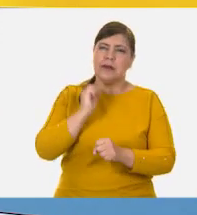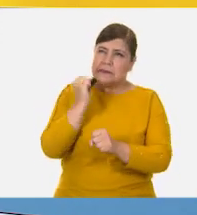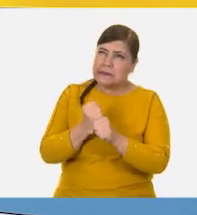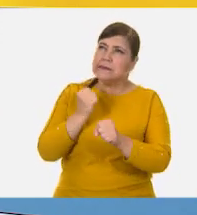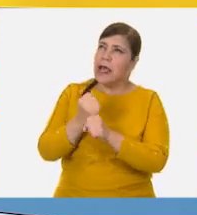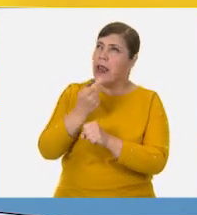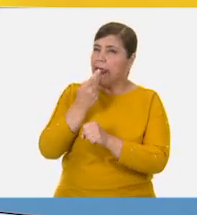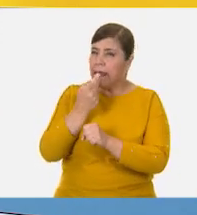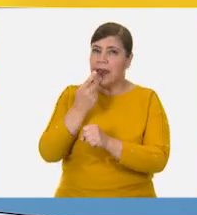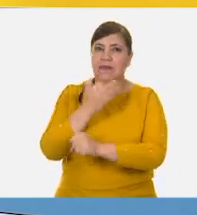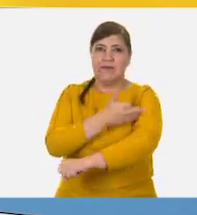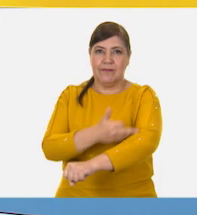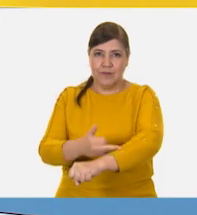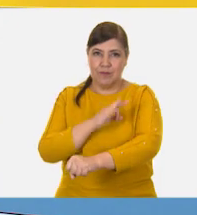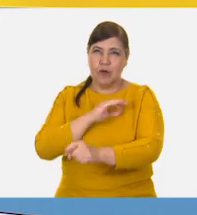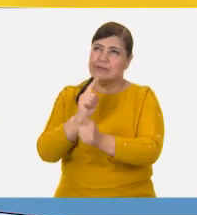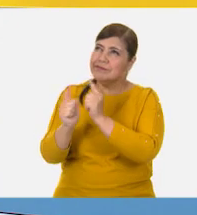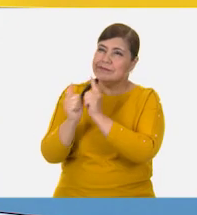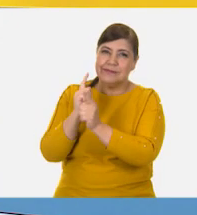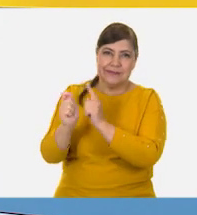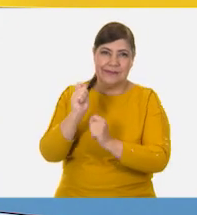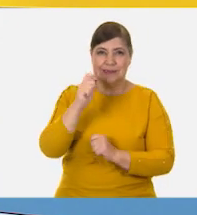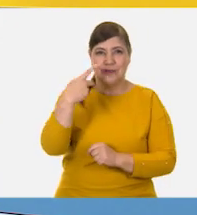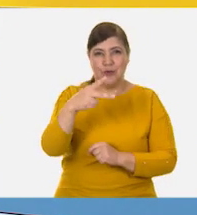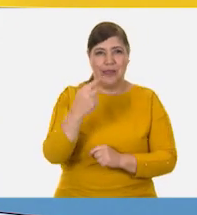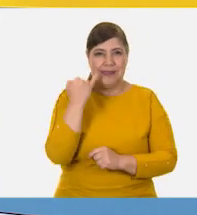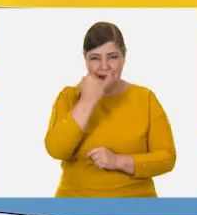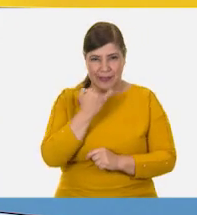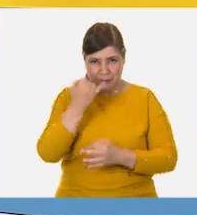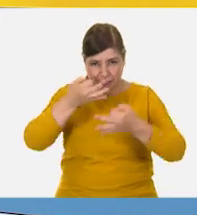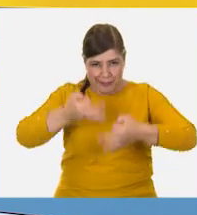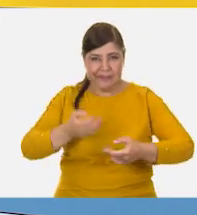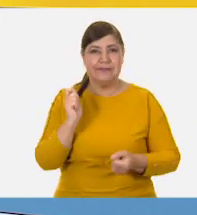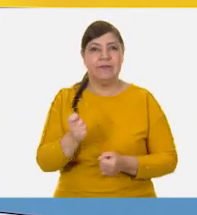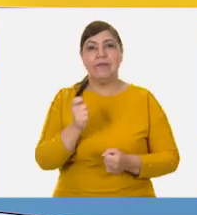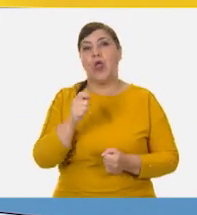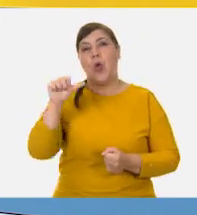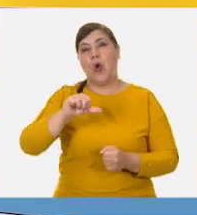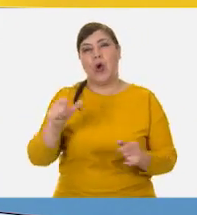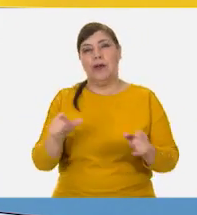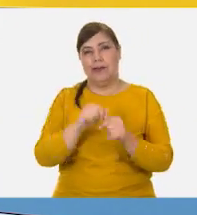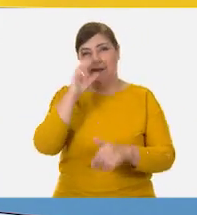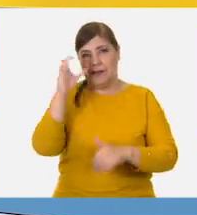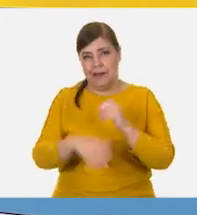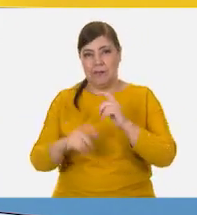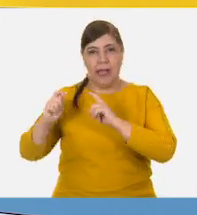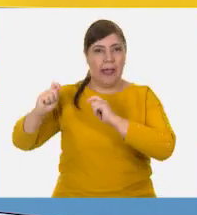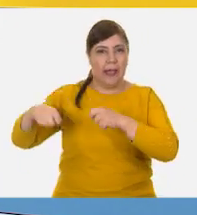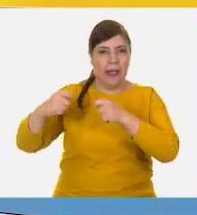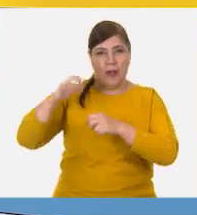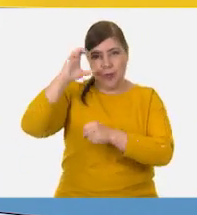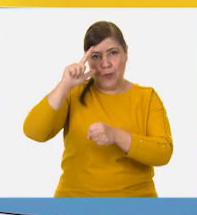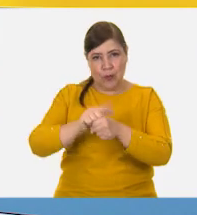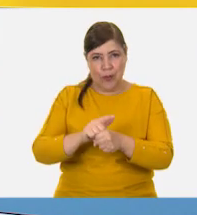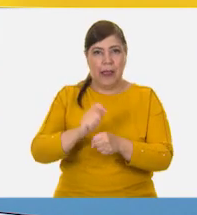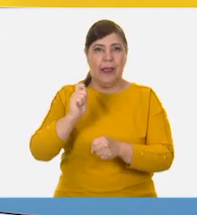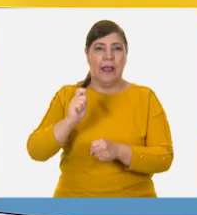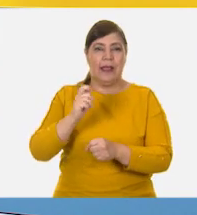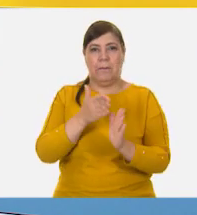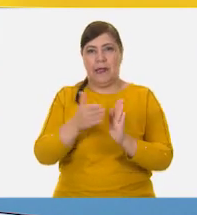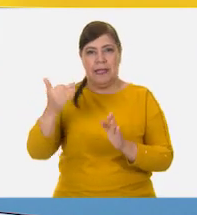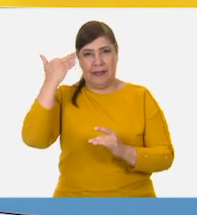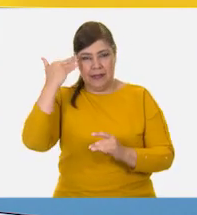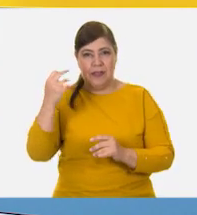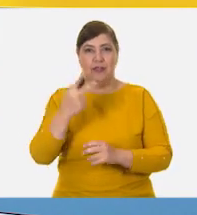para practicarla y platica con tu familia en tu lengua materna. Por hoy hemos terminado con el legado virreinal 2 de historia